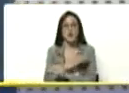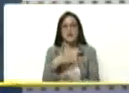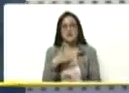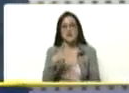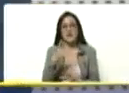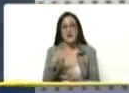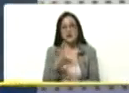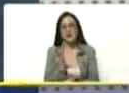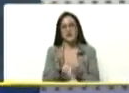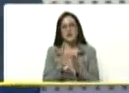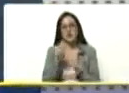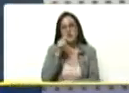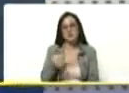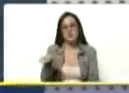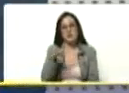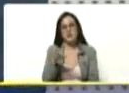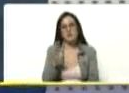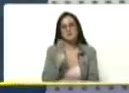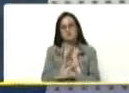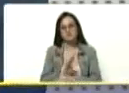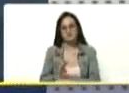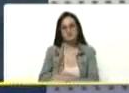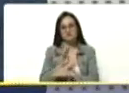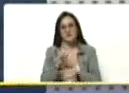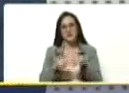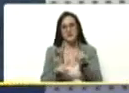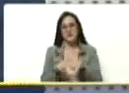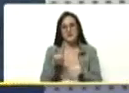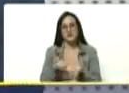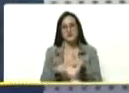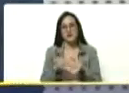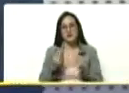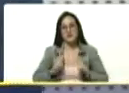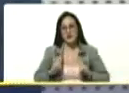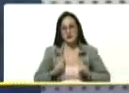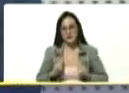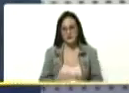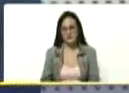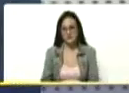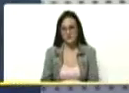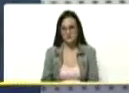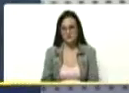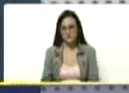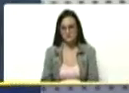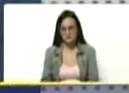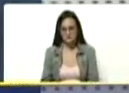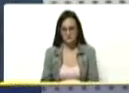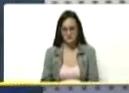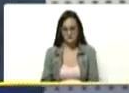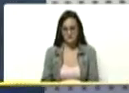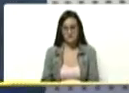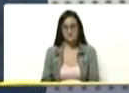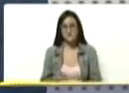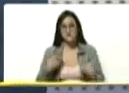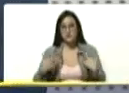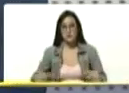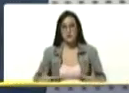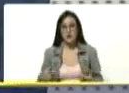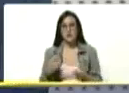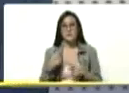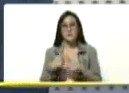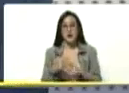supremo de preservar por sobre todas las cosas la vida, la de los seres humanos y la de